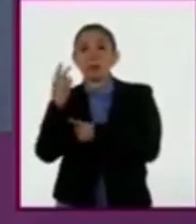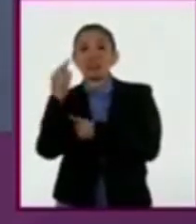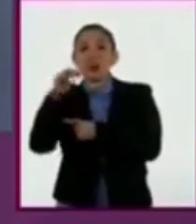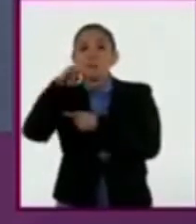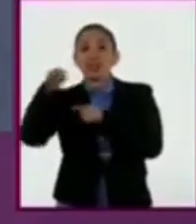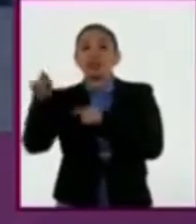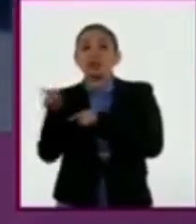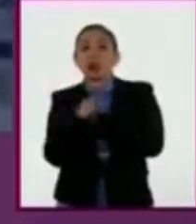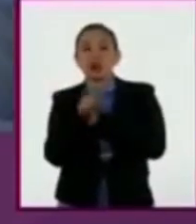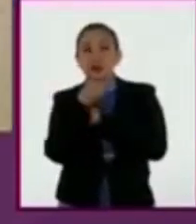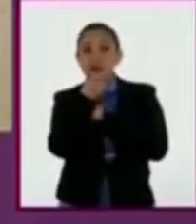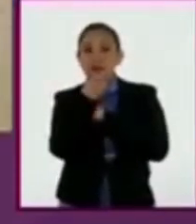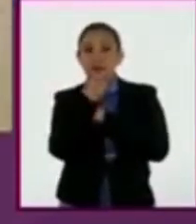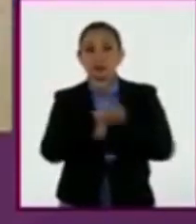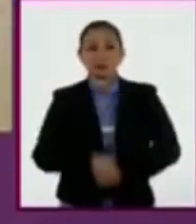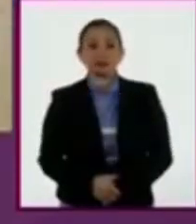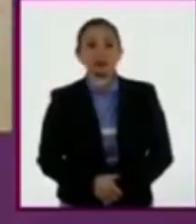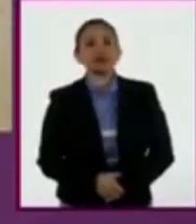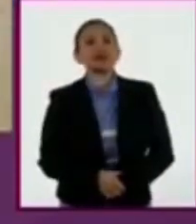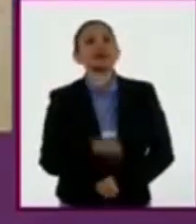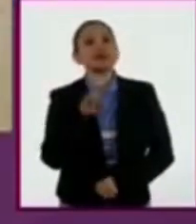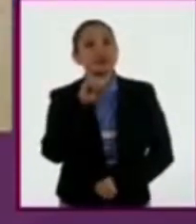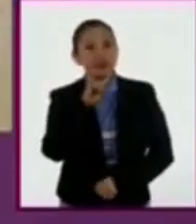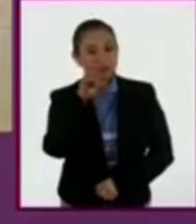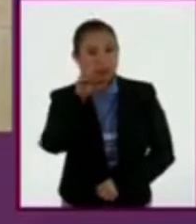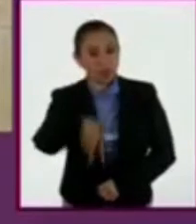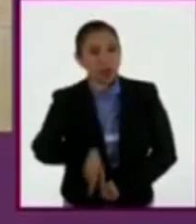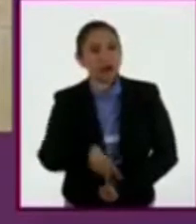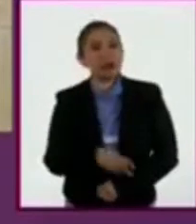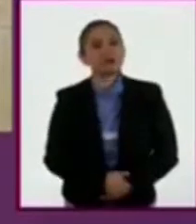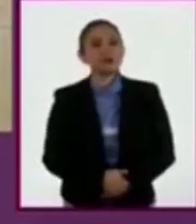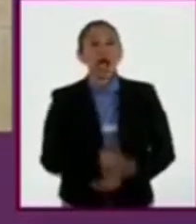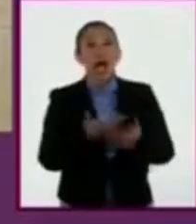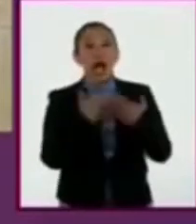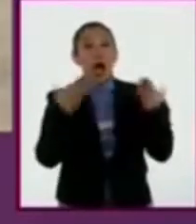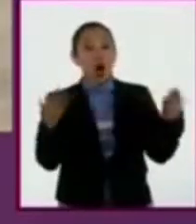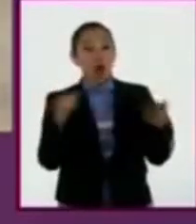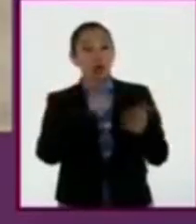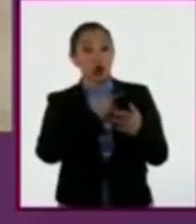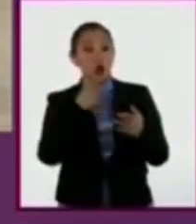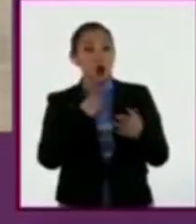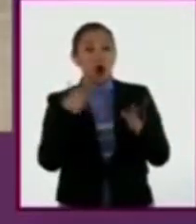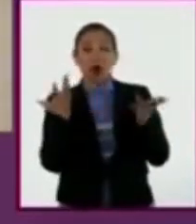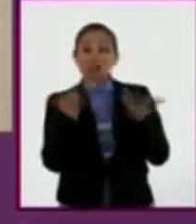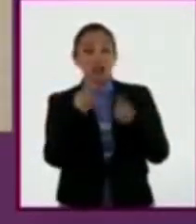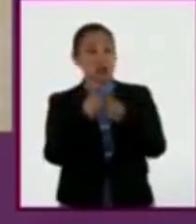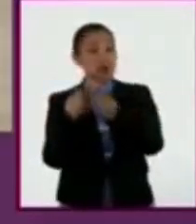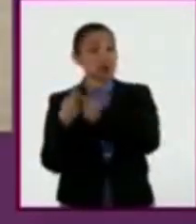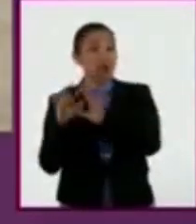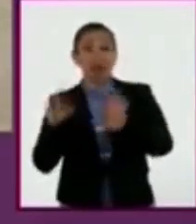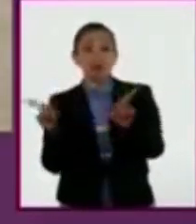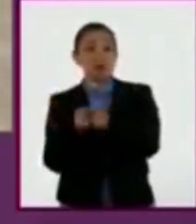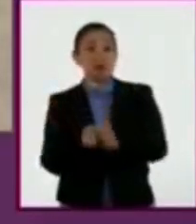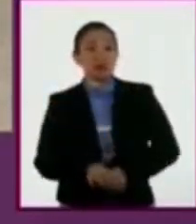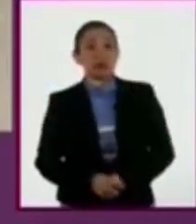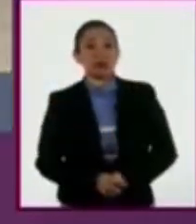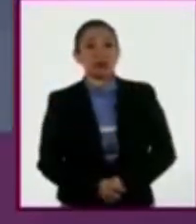0.25 metros por segundo. Sí, así es, Iván. Ahora solamente hay que realizar las